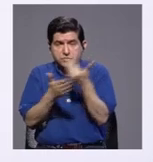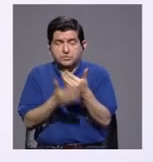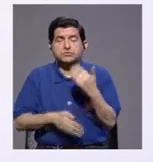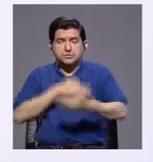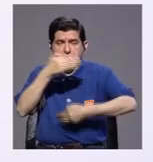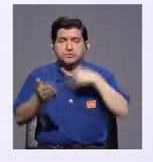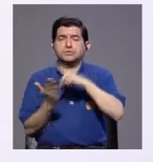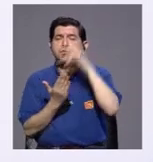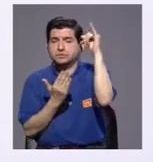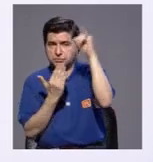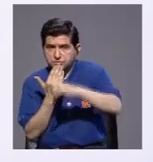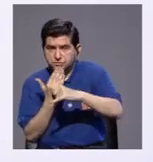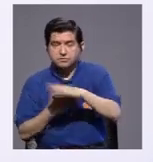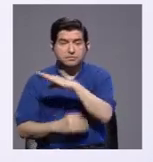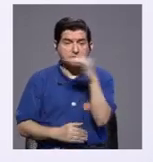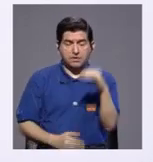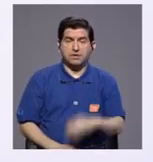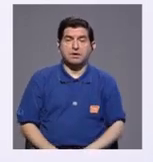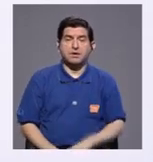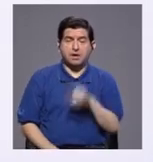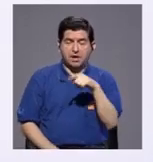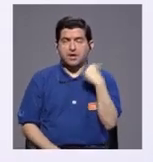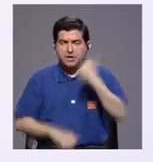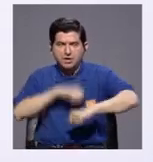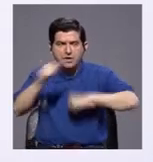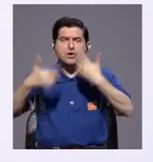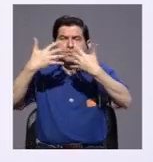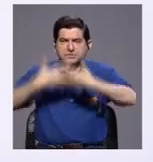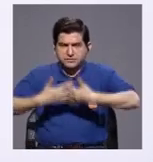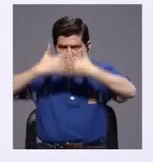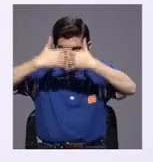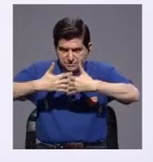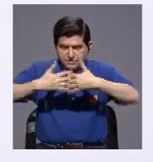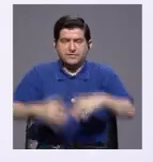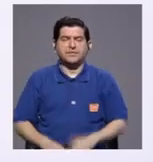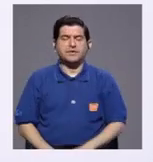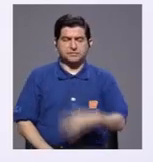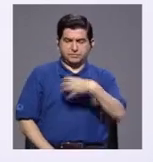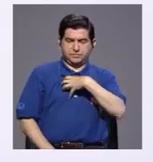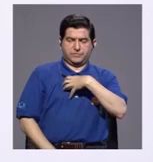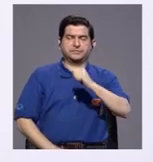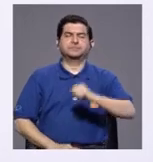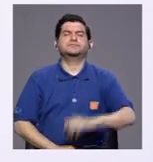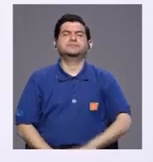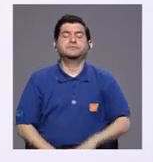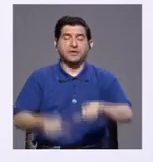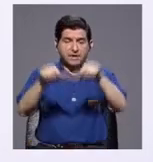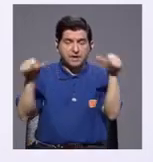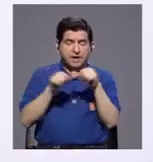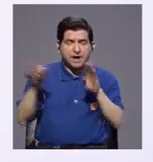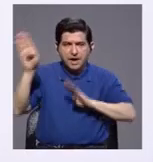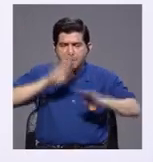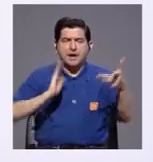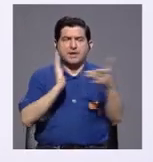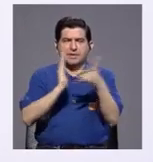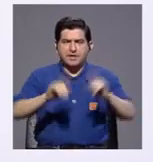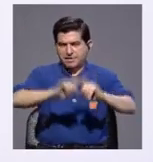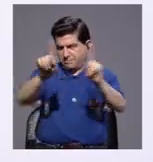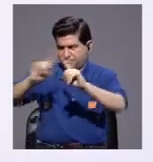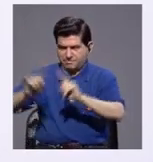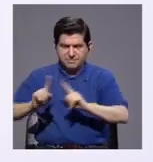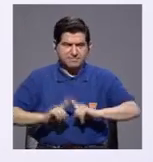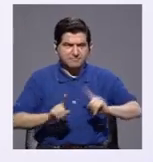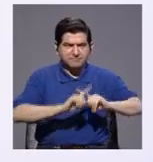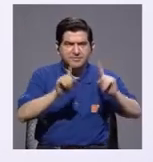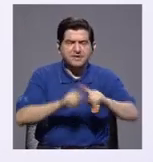proyectos y emprender con empresas en el área biotecnología en las diferentes